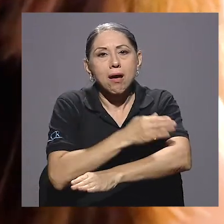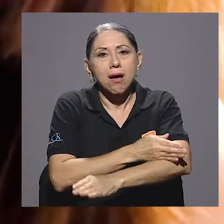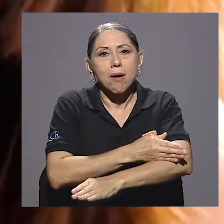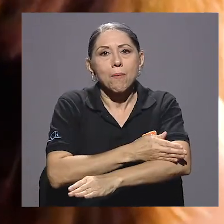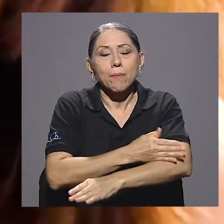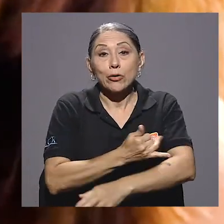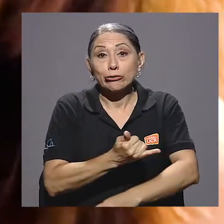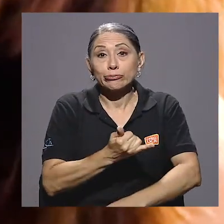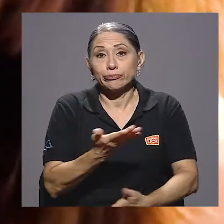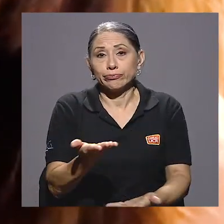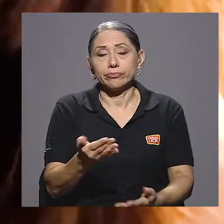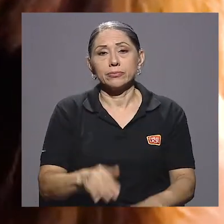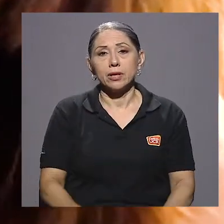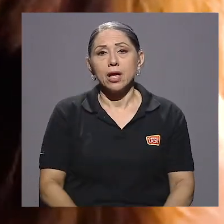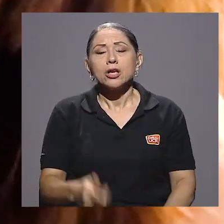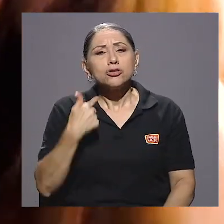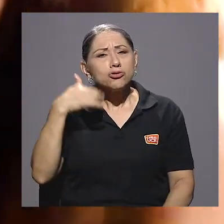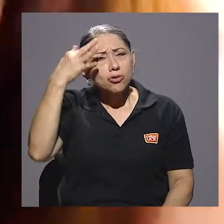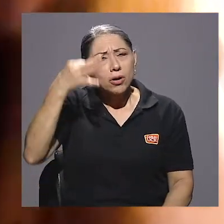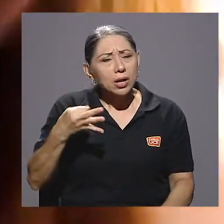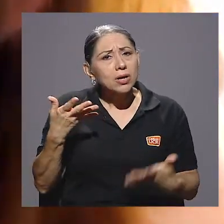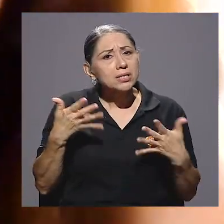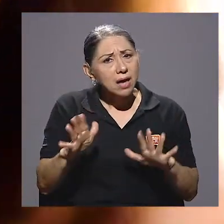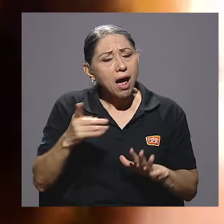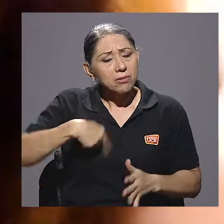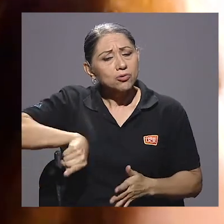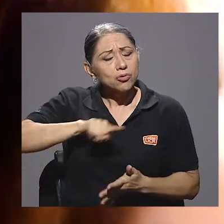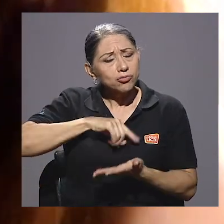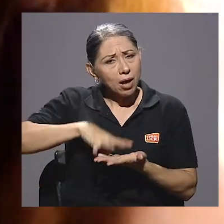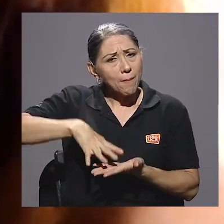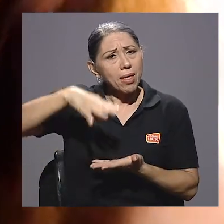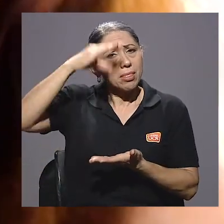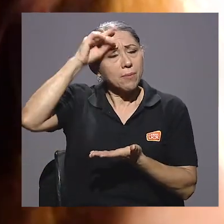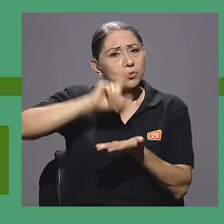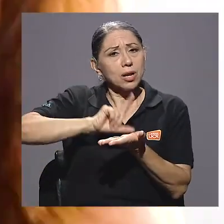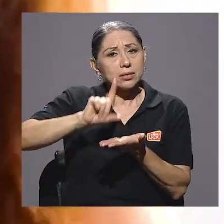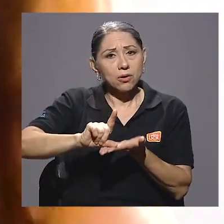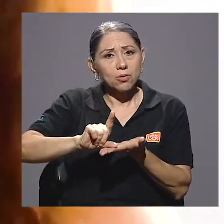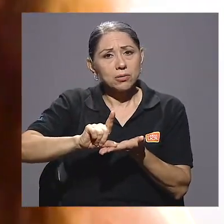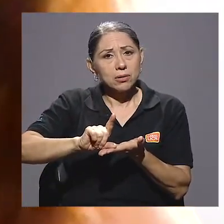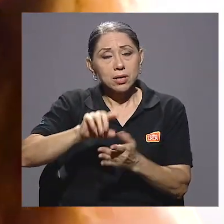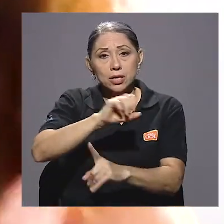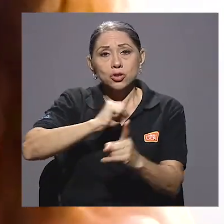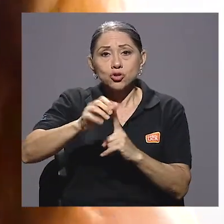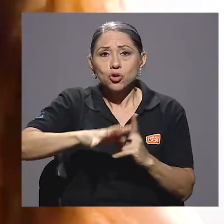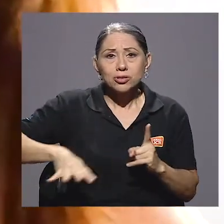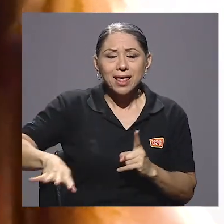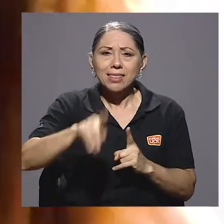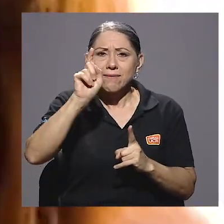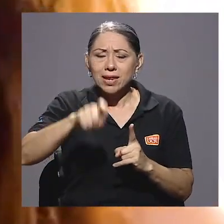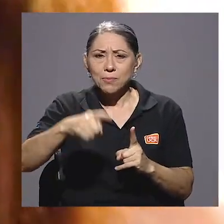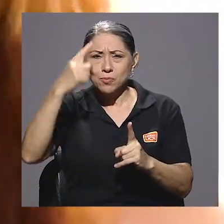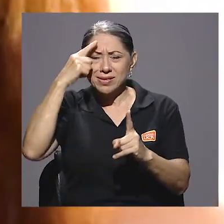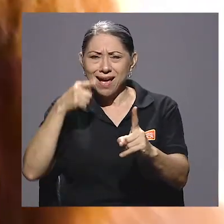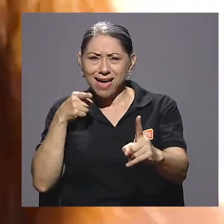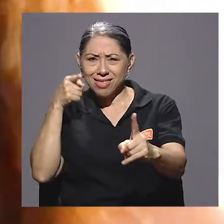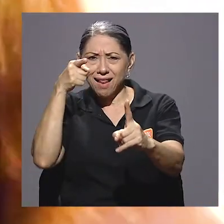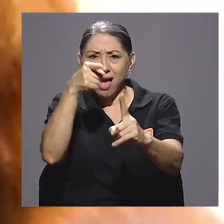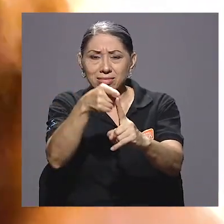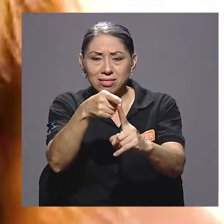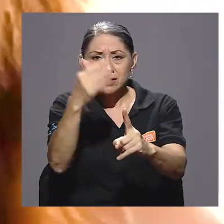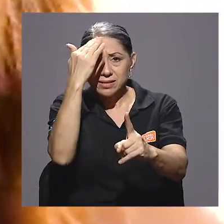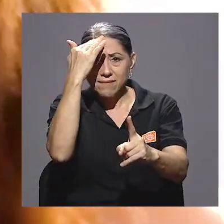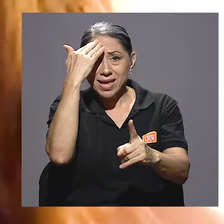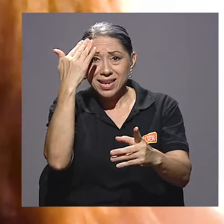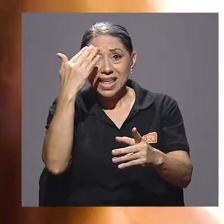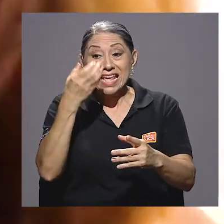esa decisión. Yo creo que ya tenemos lecciones aprendidas. Como sociedad deberíamos hacia adelante